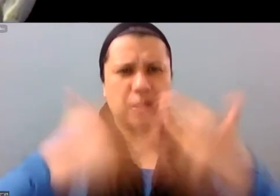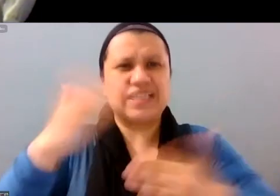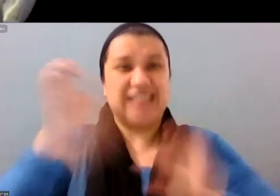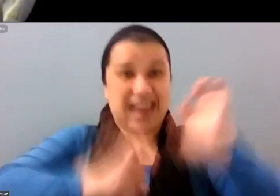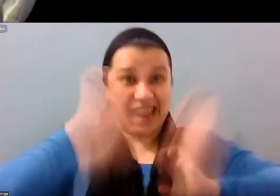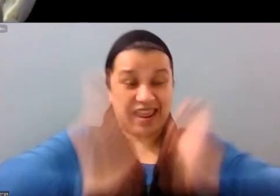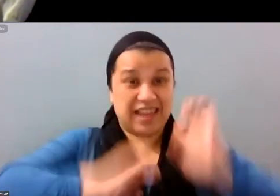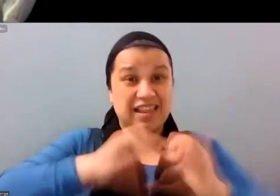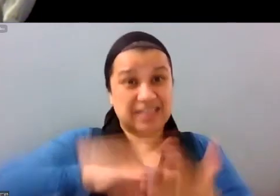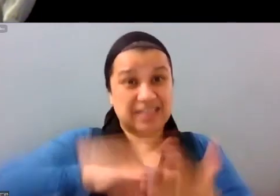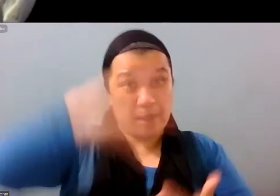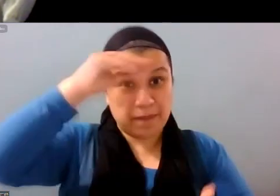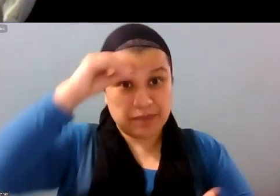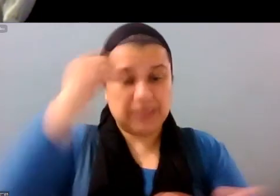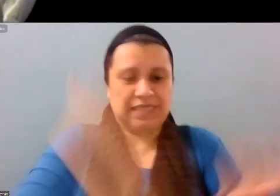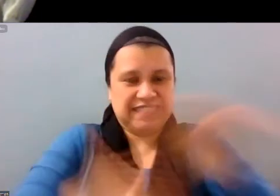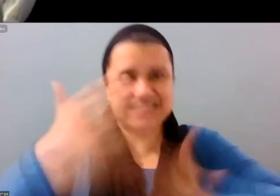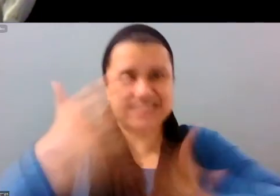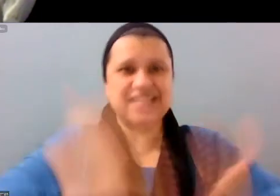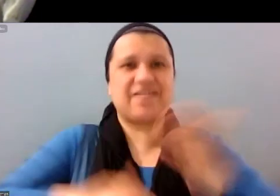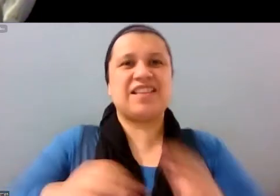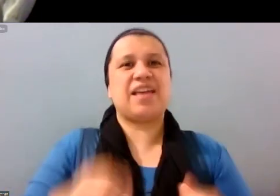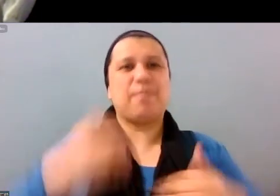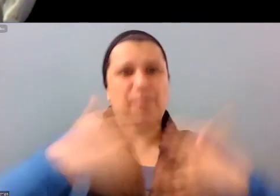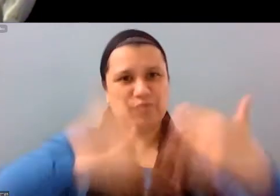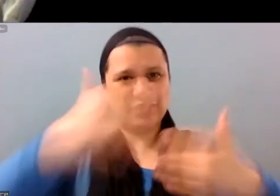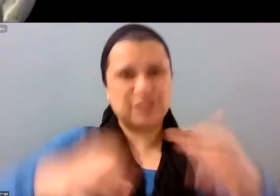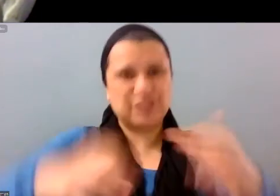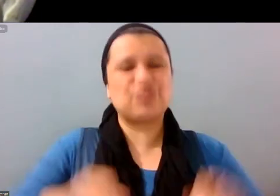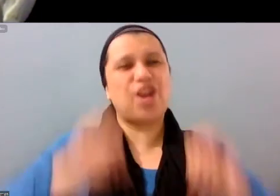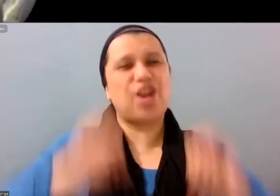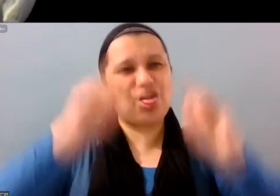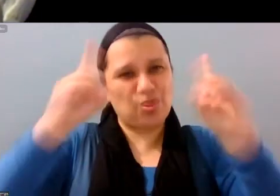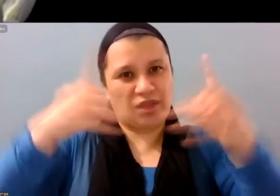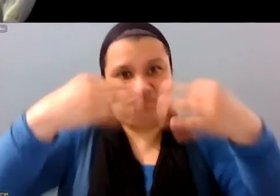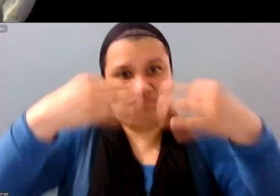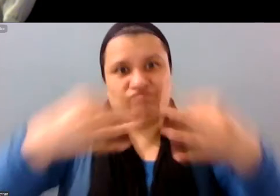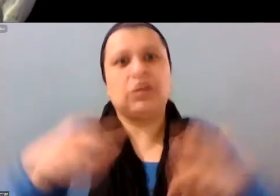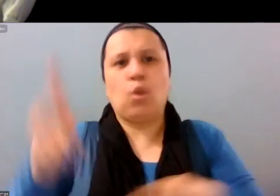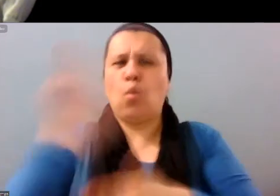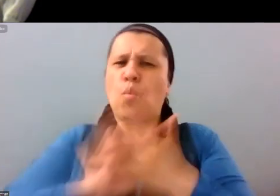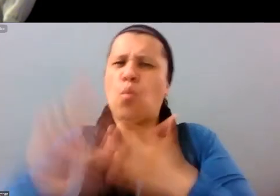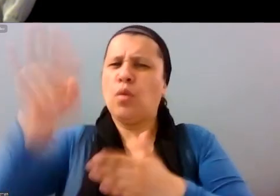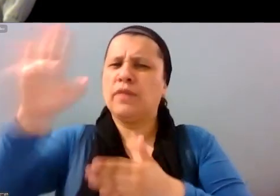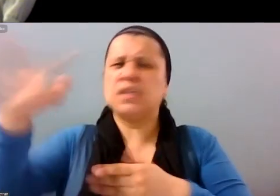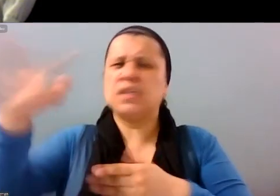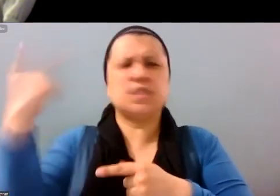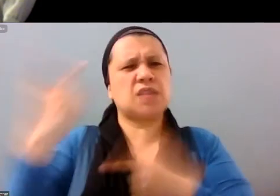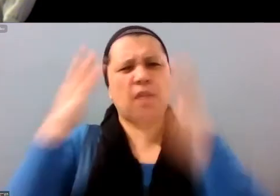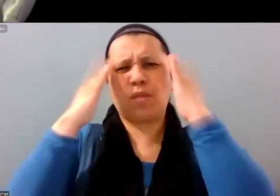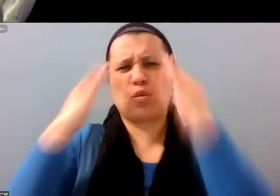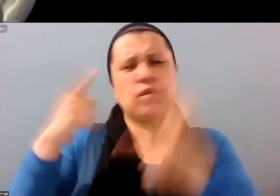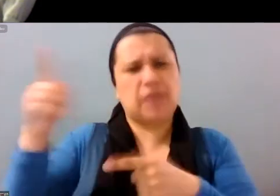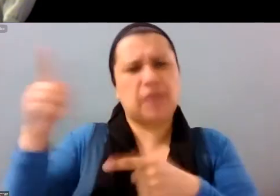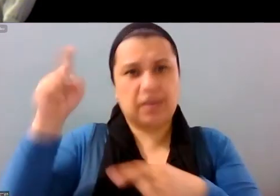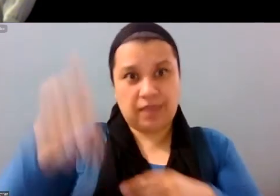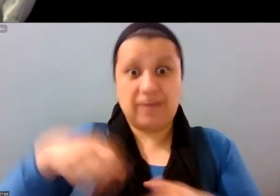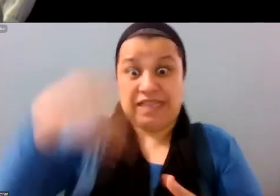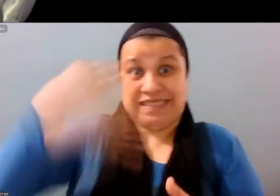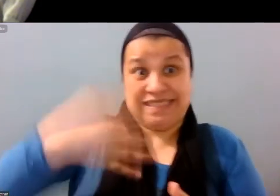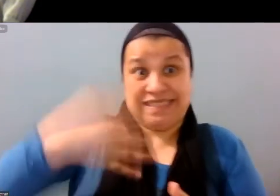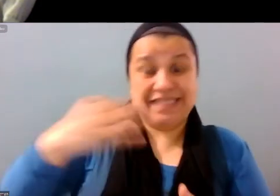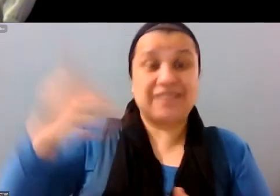del proceso educativo genuinamente yo creo que en eso pues la unidad ha estado siempre muy preocupada además por certificar y acreditar sus carreras